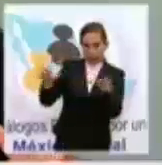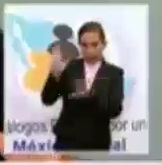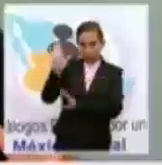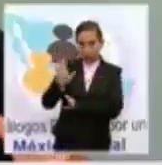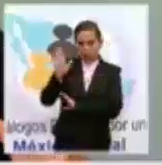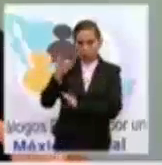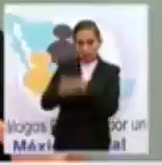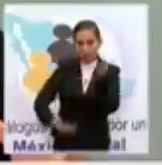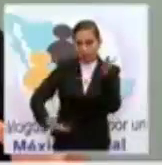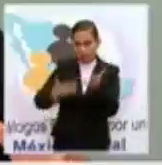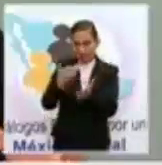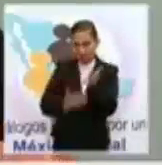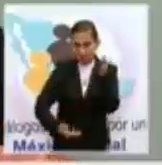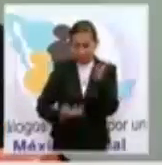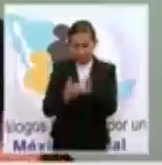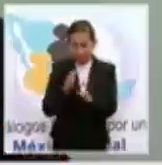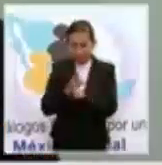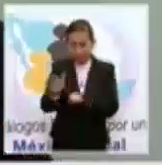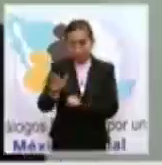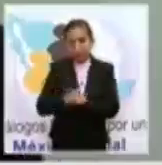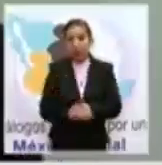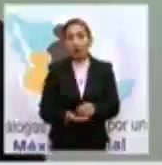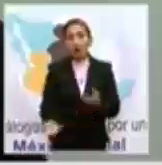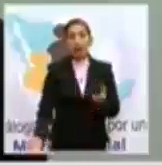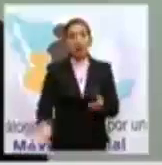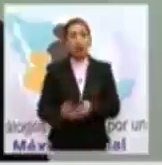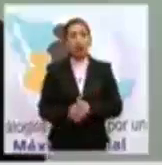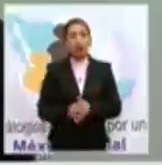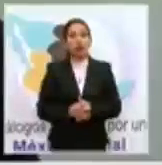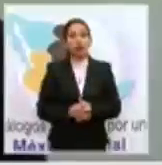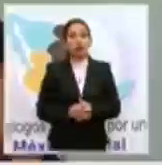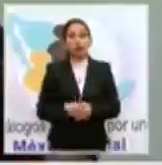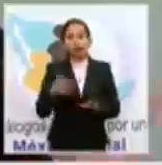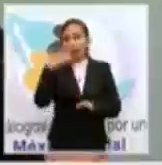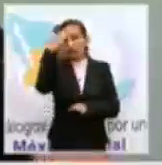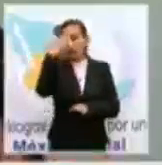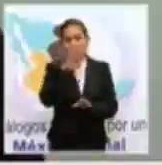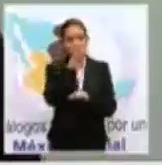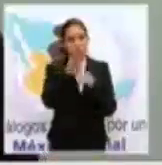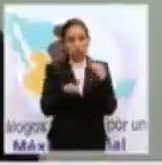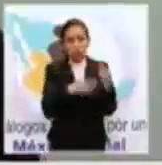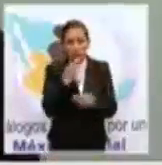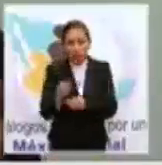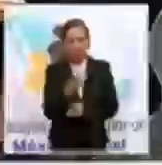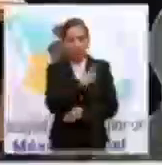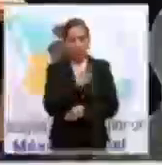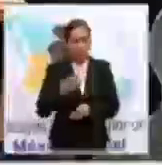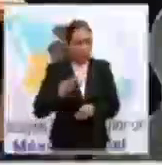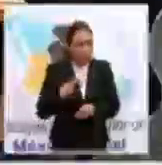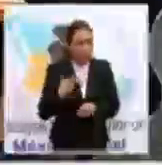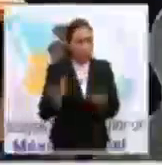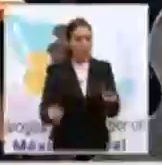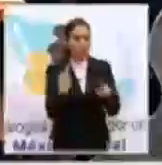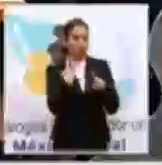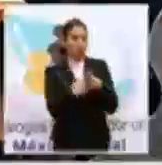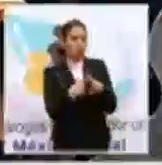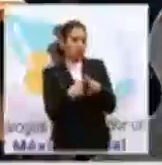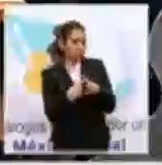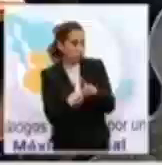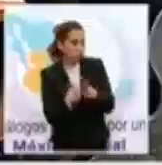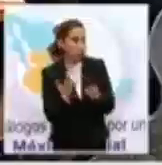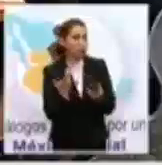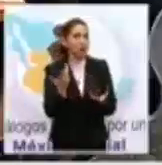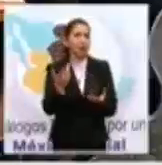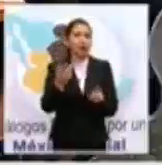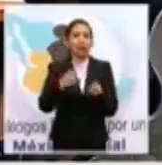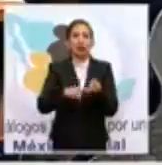está faltando. O sea, los polacos tenían clarísimo que, desde luego, ya sabemos todos, o sea, que tienen que saber hacer cuentas, más que eso,